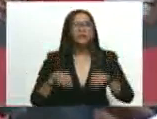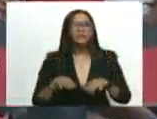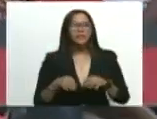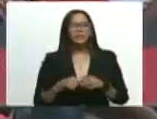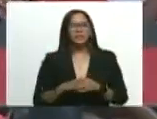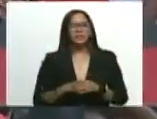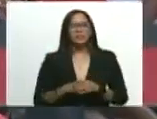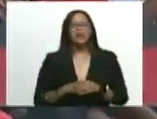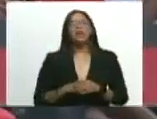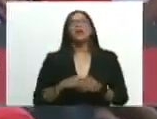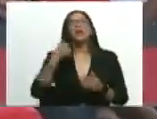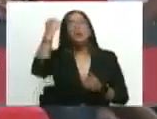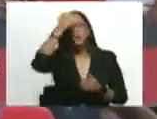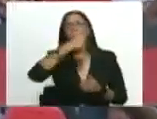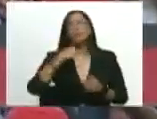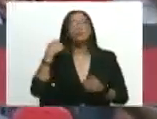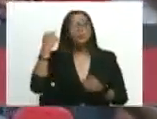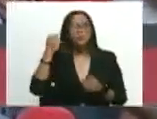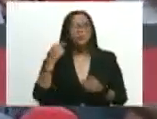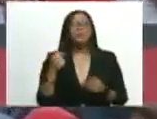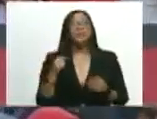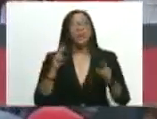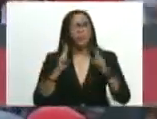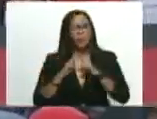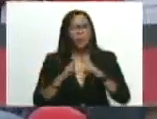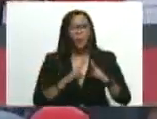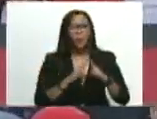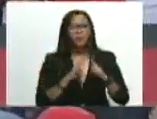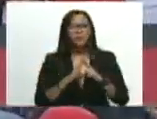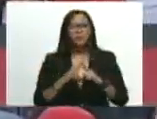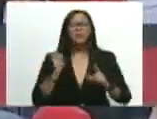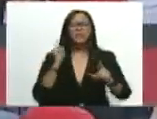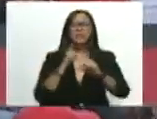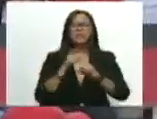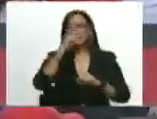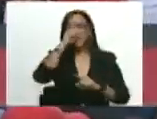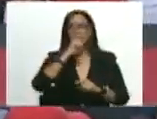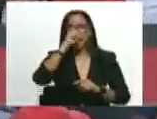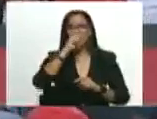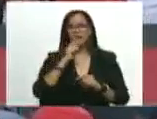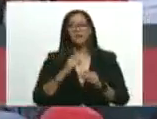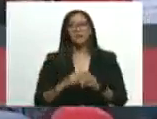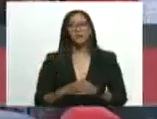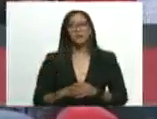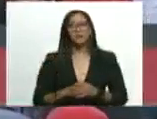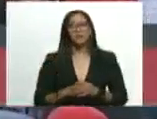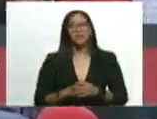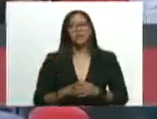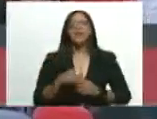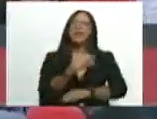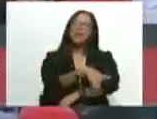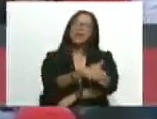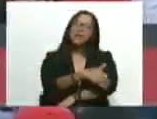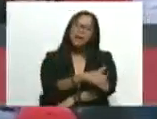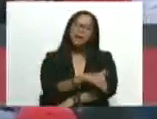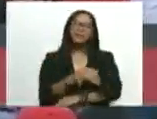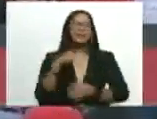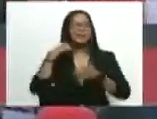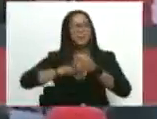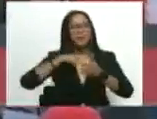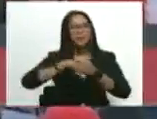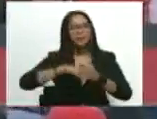rostro que hemos conocido desde hace años en la calle en